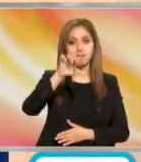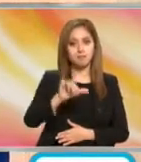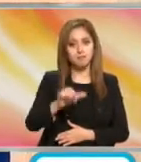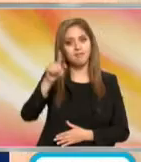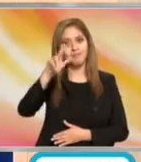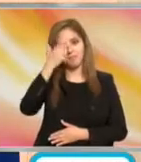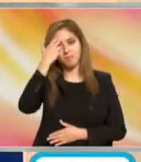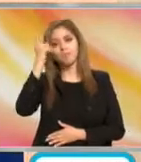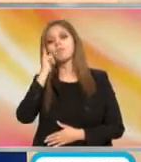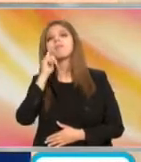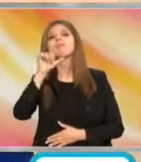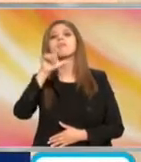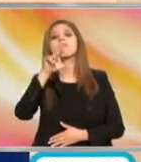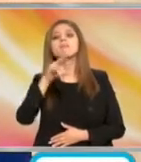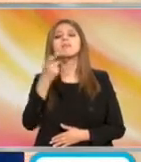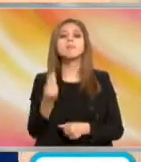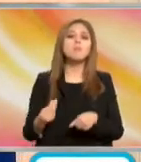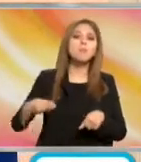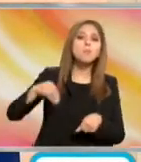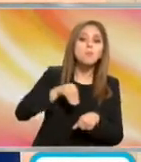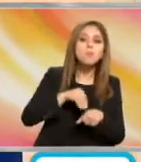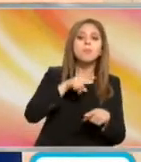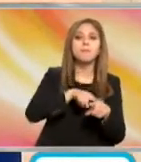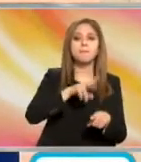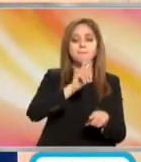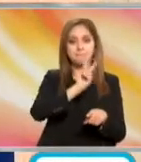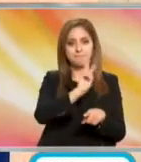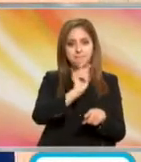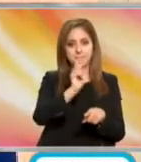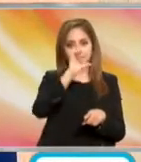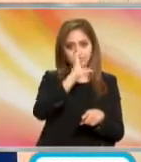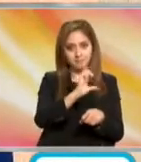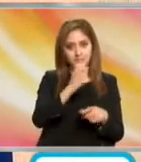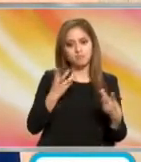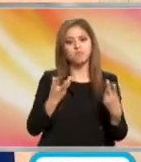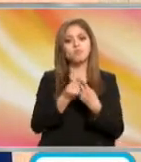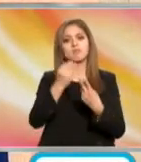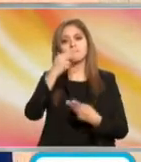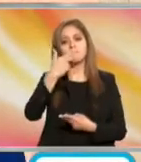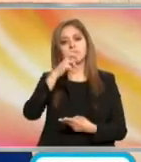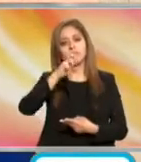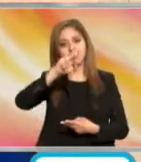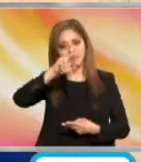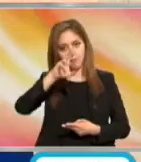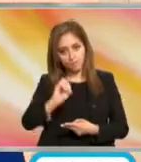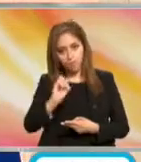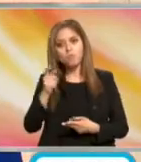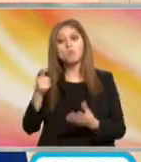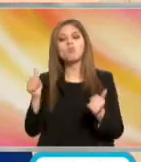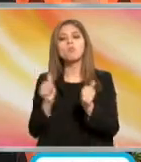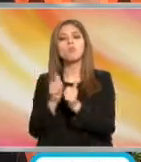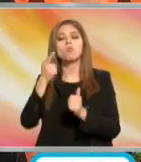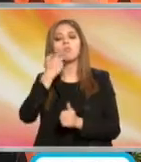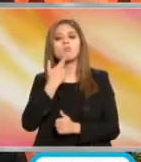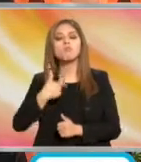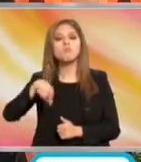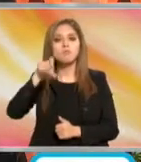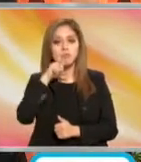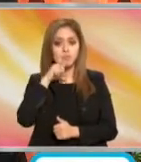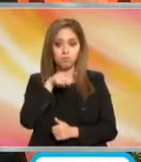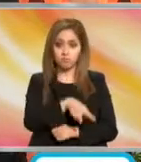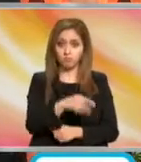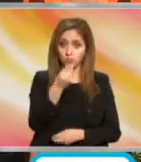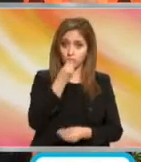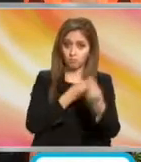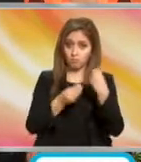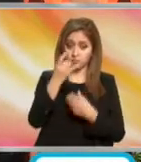Alicia incorporar la vitamina C para poderlo asimilar bien. Entonces, Aprovecharlo. con jitomate. Porque Pollo tiene con un montón de jitomate. vitaminas, ¿eh? Bastante.